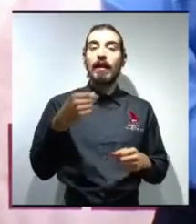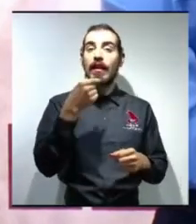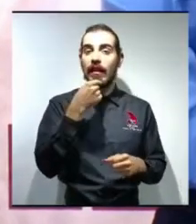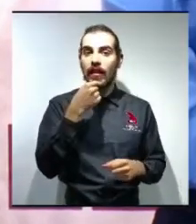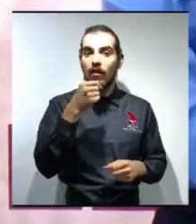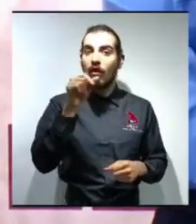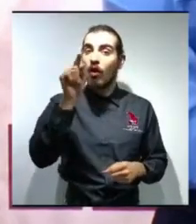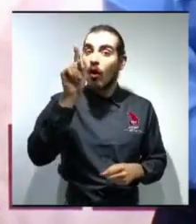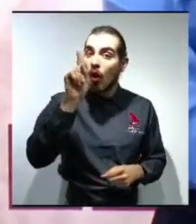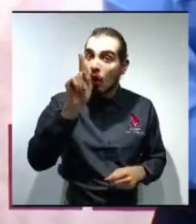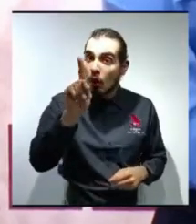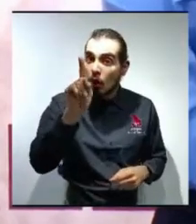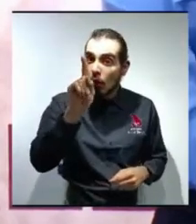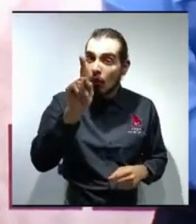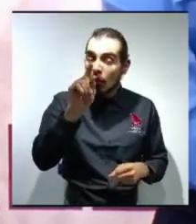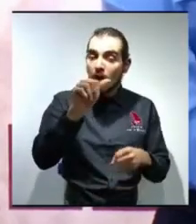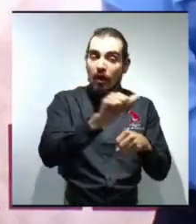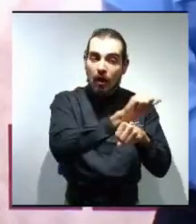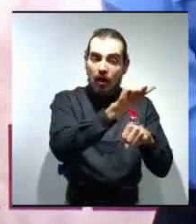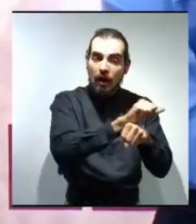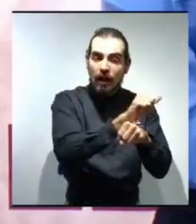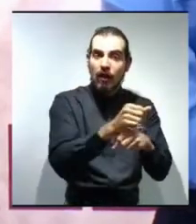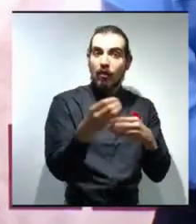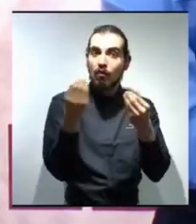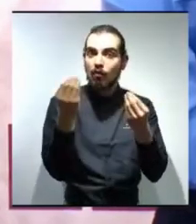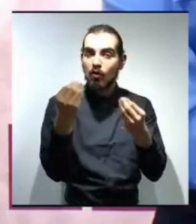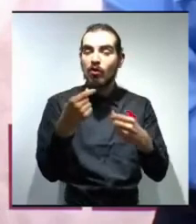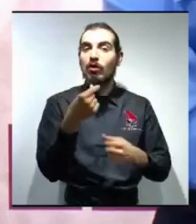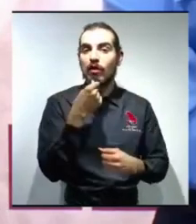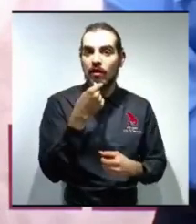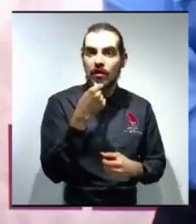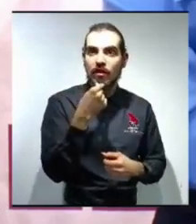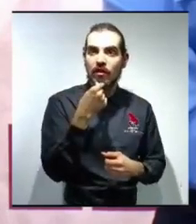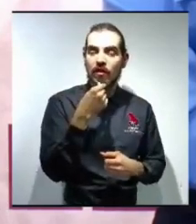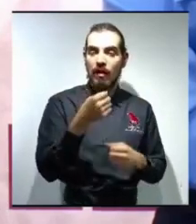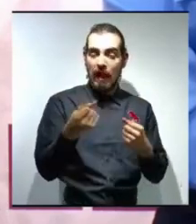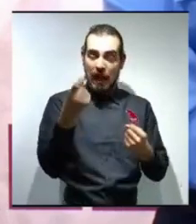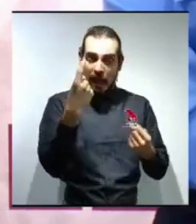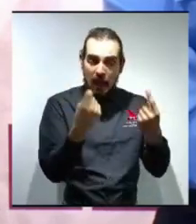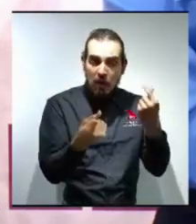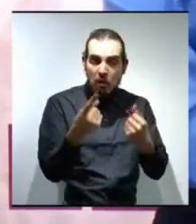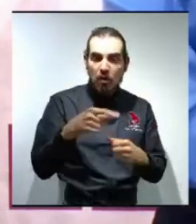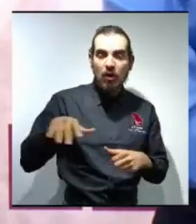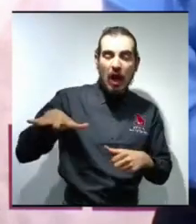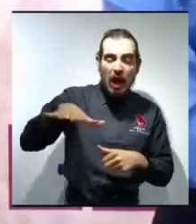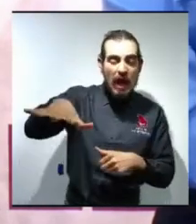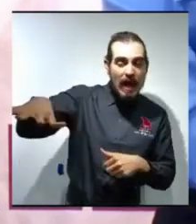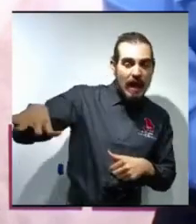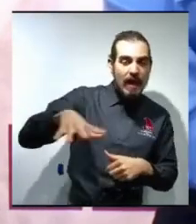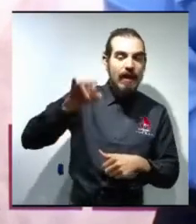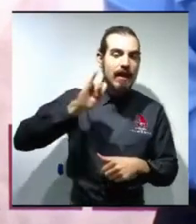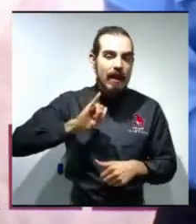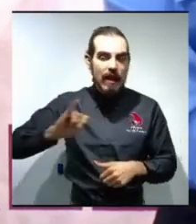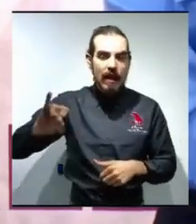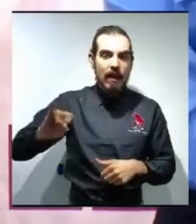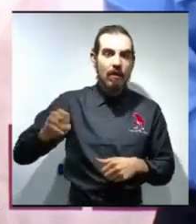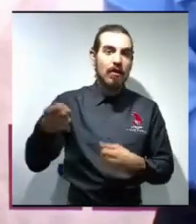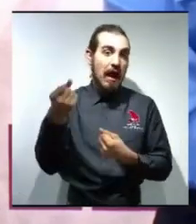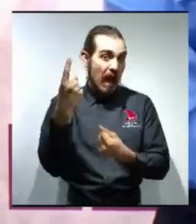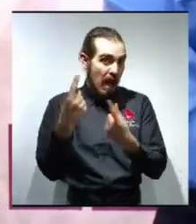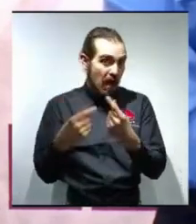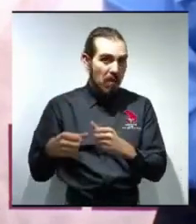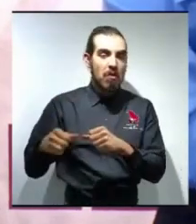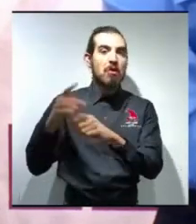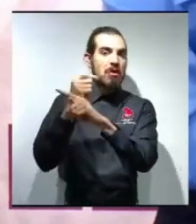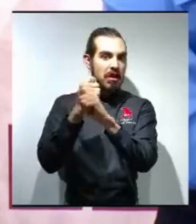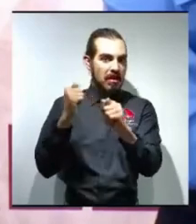vehículo, varias familias, varios niños, entonces, pues son niños que vienen de zonas muy apartadas, entonces hay alguien que siempre los apoya a llevarlos porque